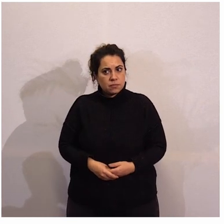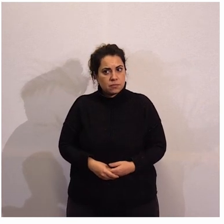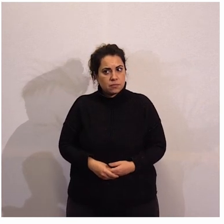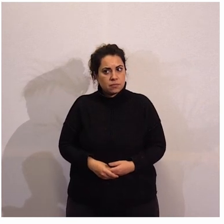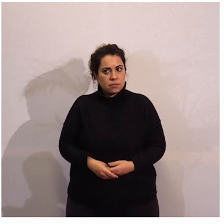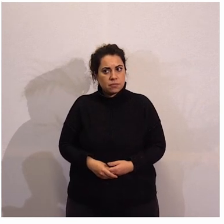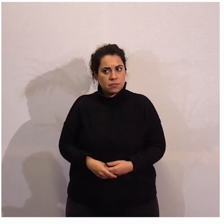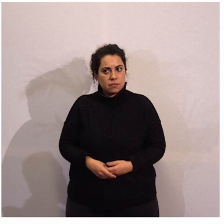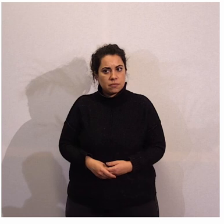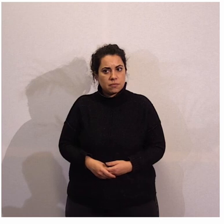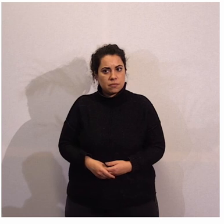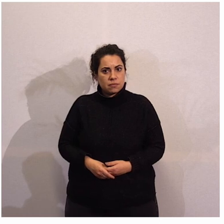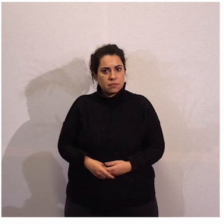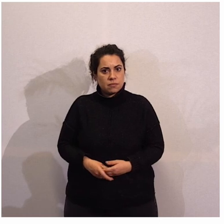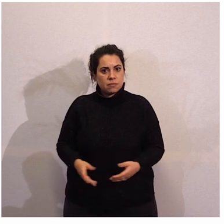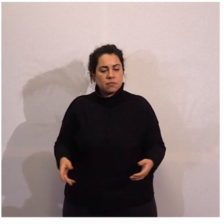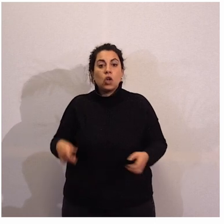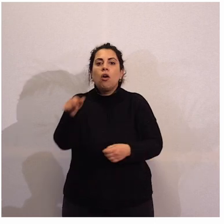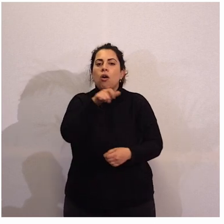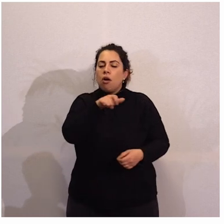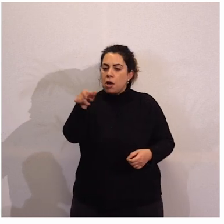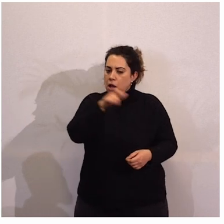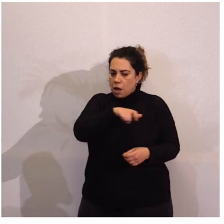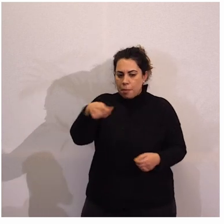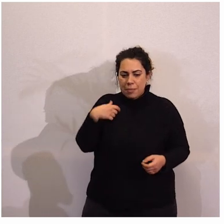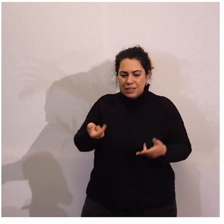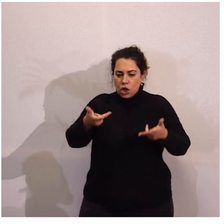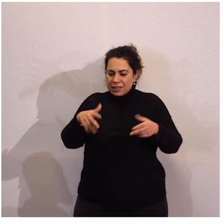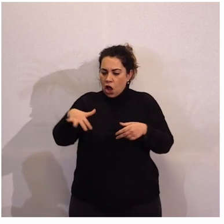a coger el sitio para las personas con discapacidad de silla de ruedas.